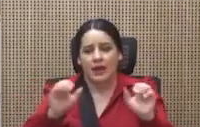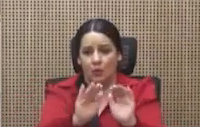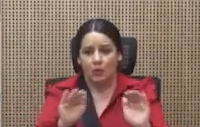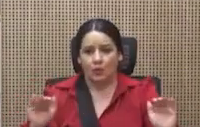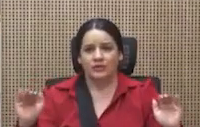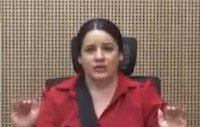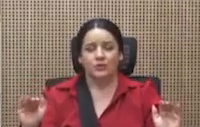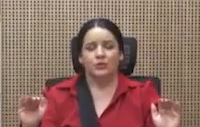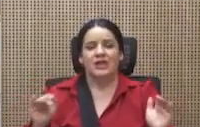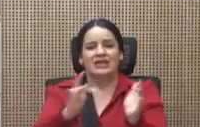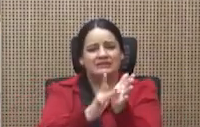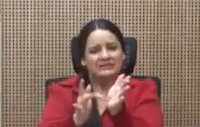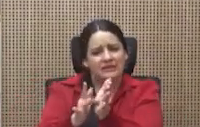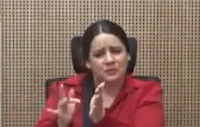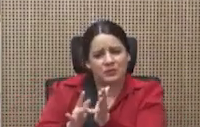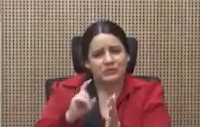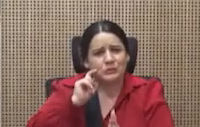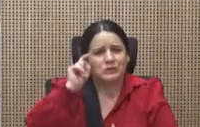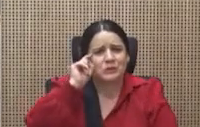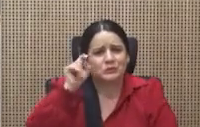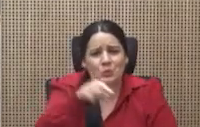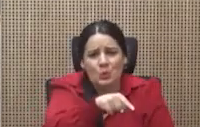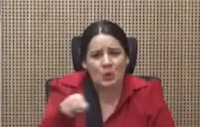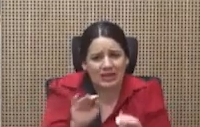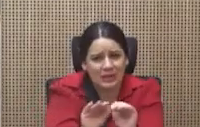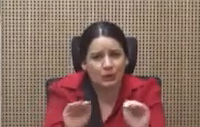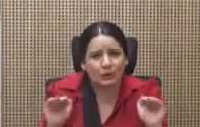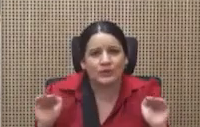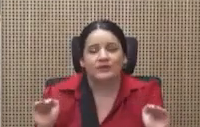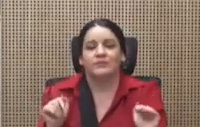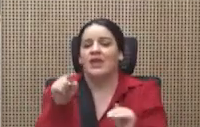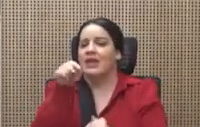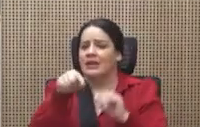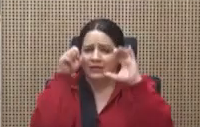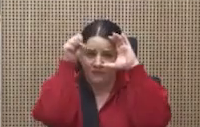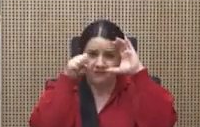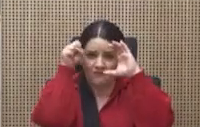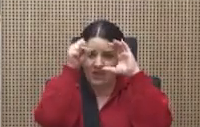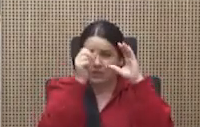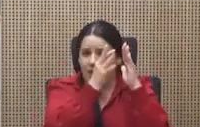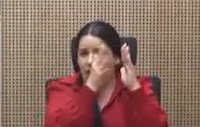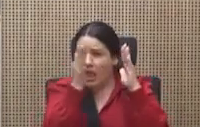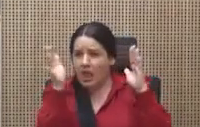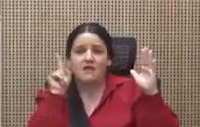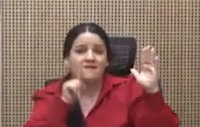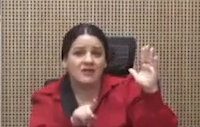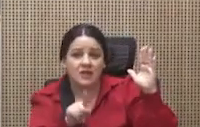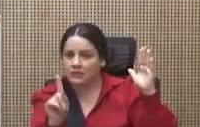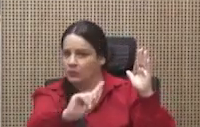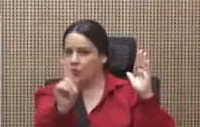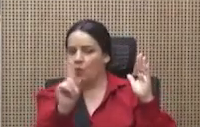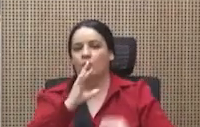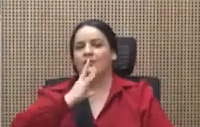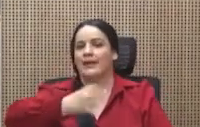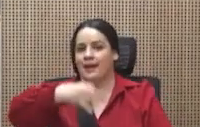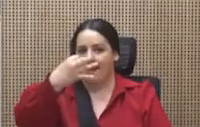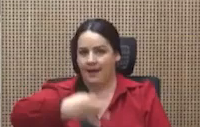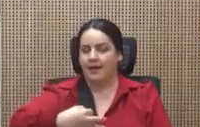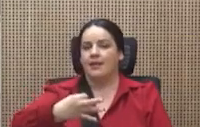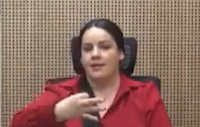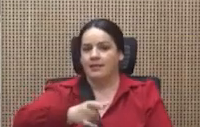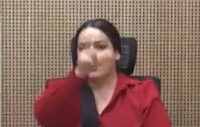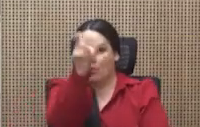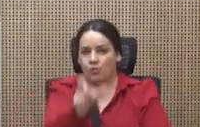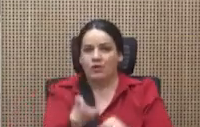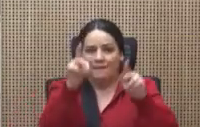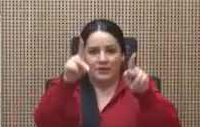explotación sexual infantil Este filme no es una película de ficción es la historia real de un superhéroe de carne y hueso